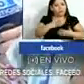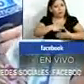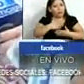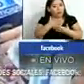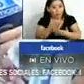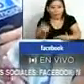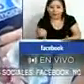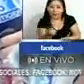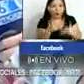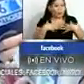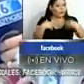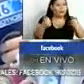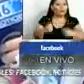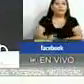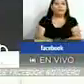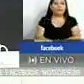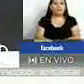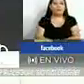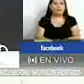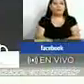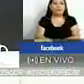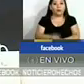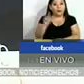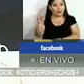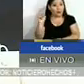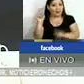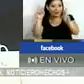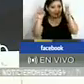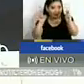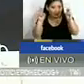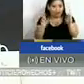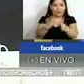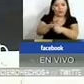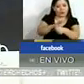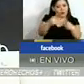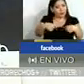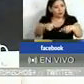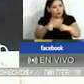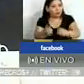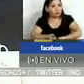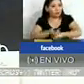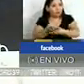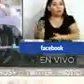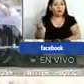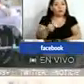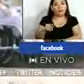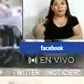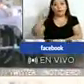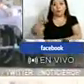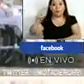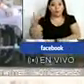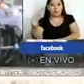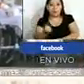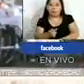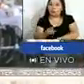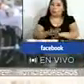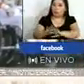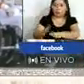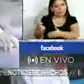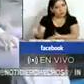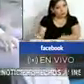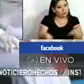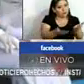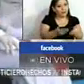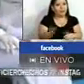hayan personas más recuperadas. Continuando con el tema del COVID-19, comentarles que un total de 11 personas fueron dadas de alta